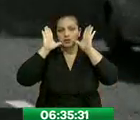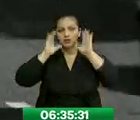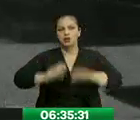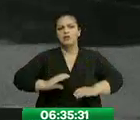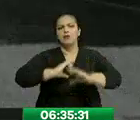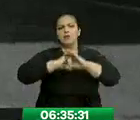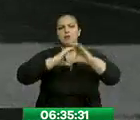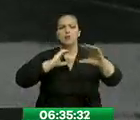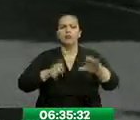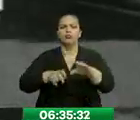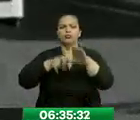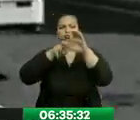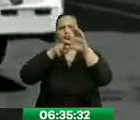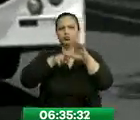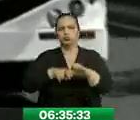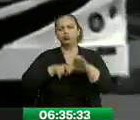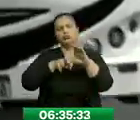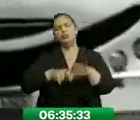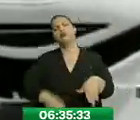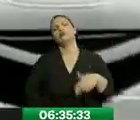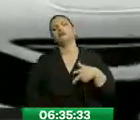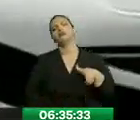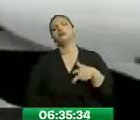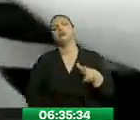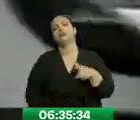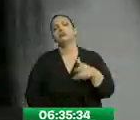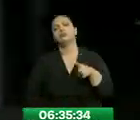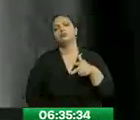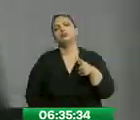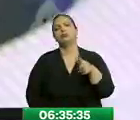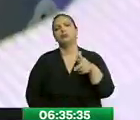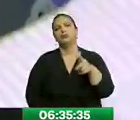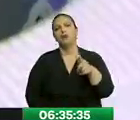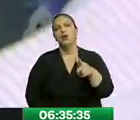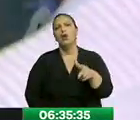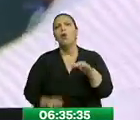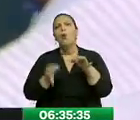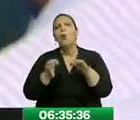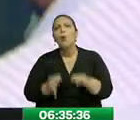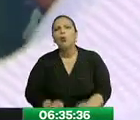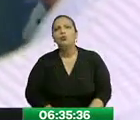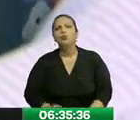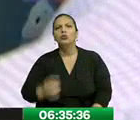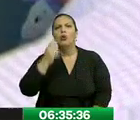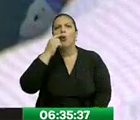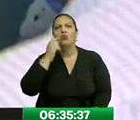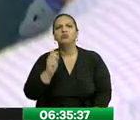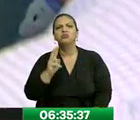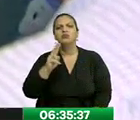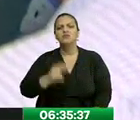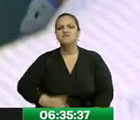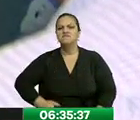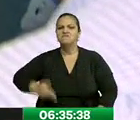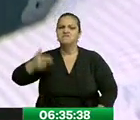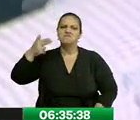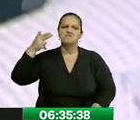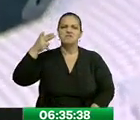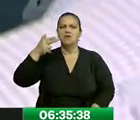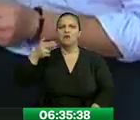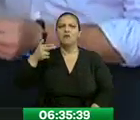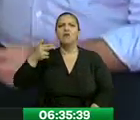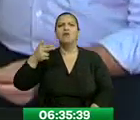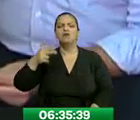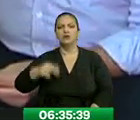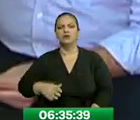de transportación pública cuando algo que no esperaba sucedió. Él fue el más afectado. Dos